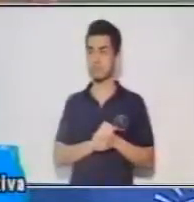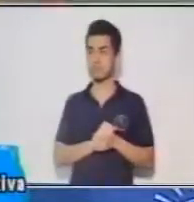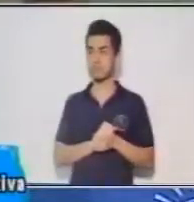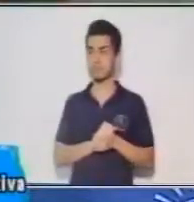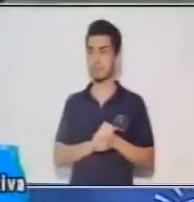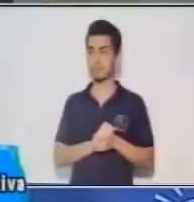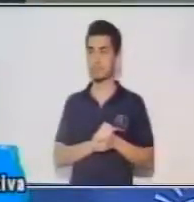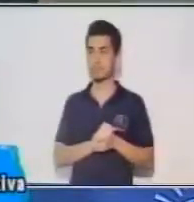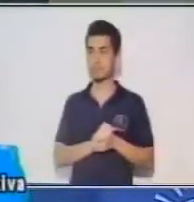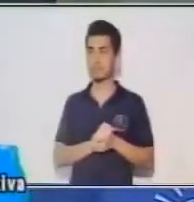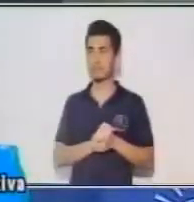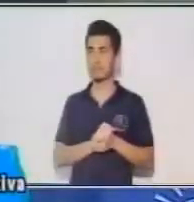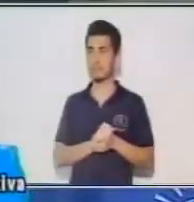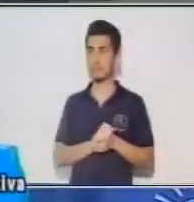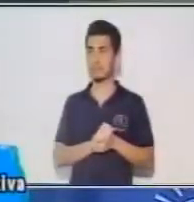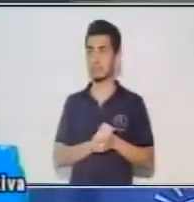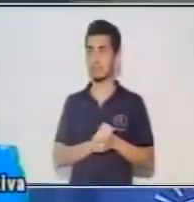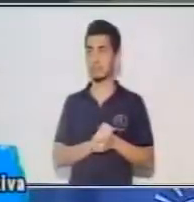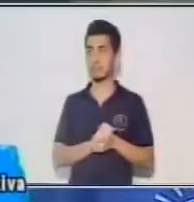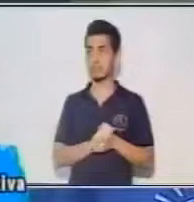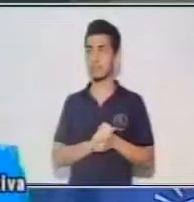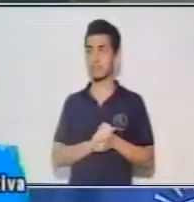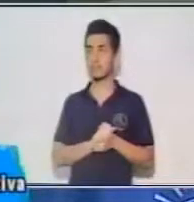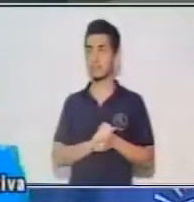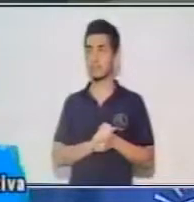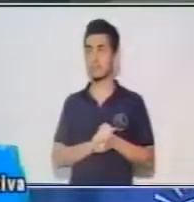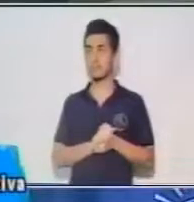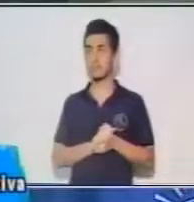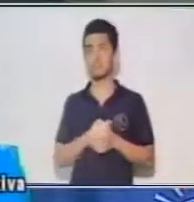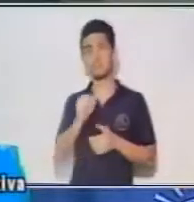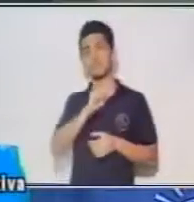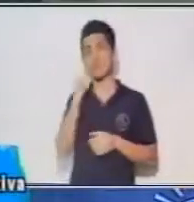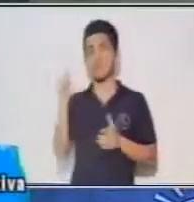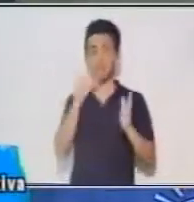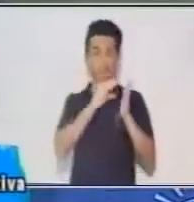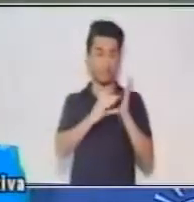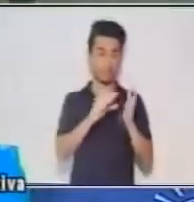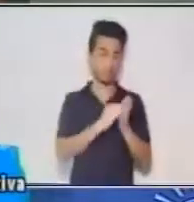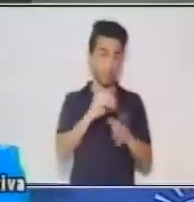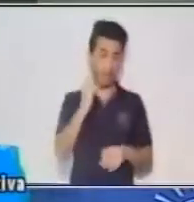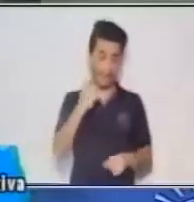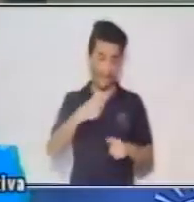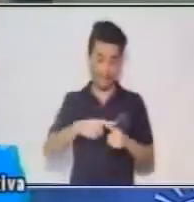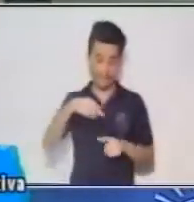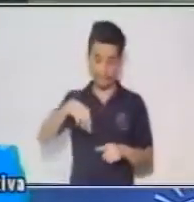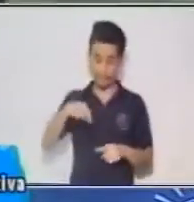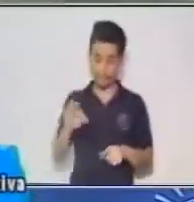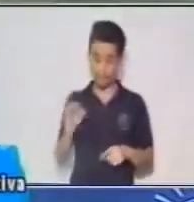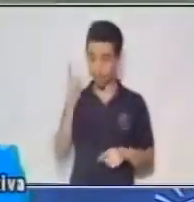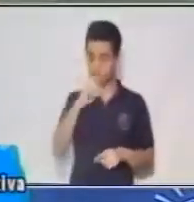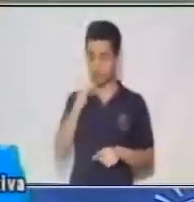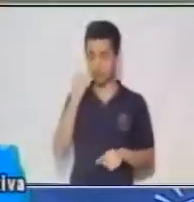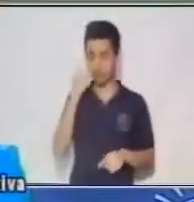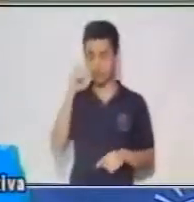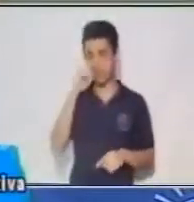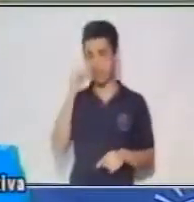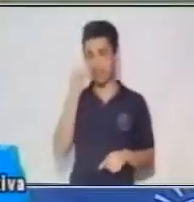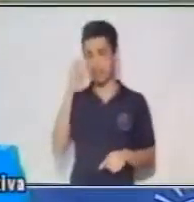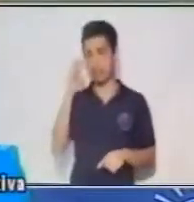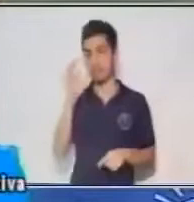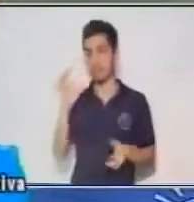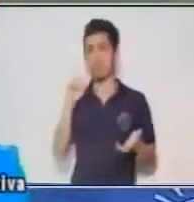los textos expositivos. En los textos expositivos dice que